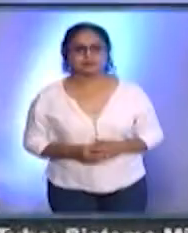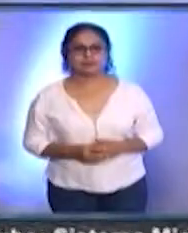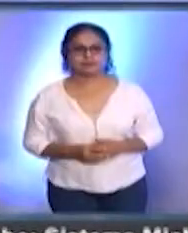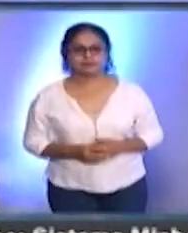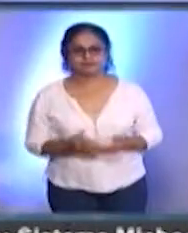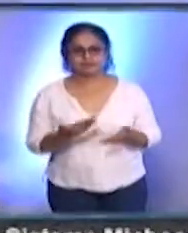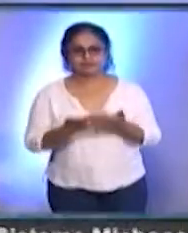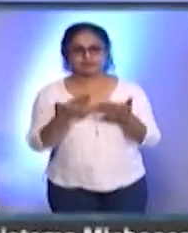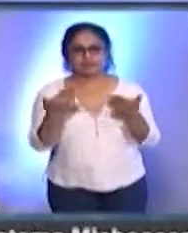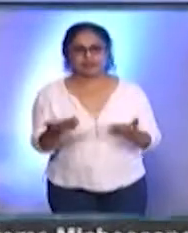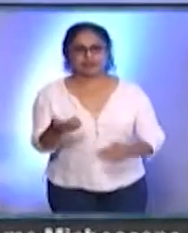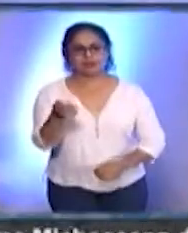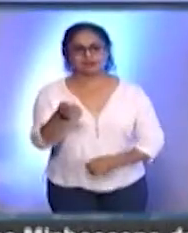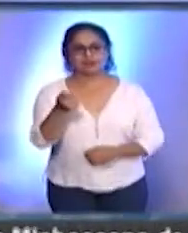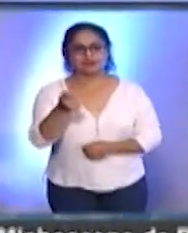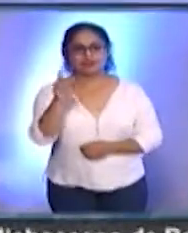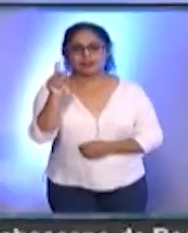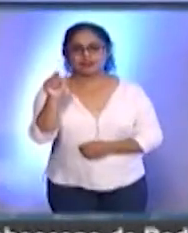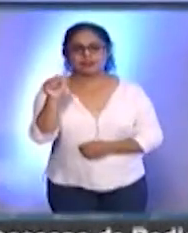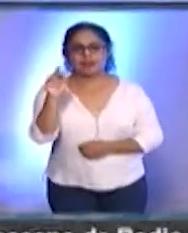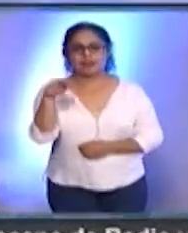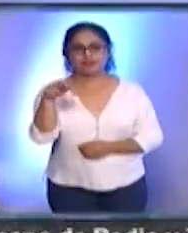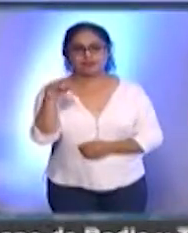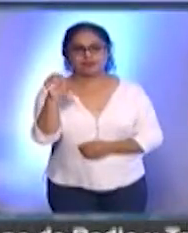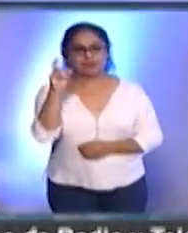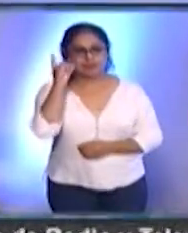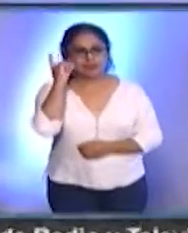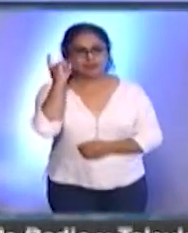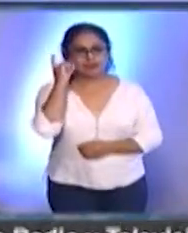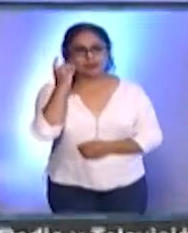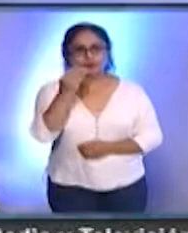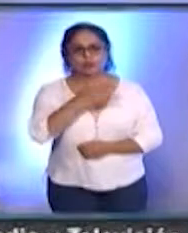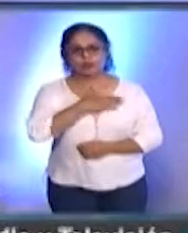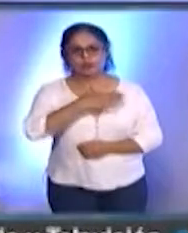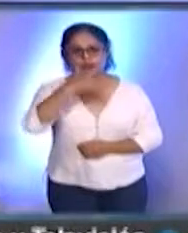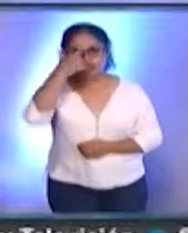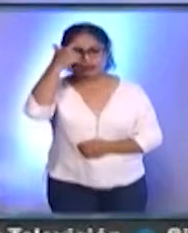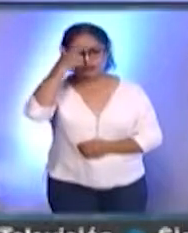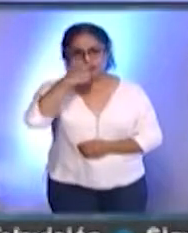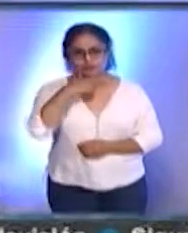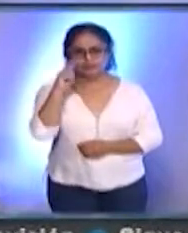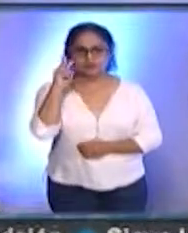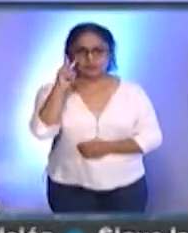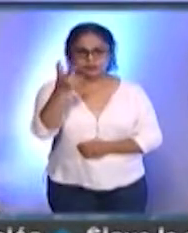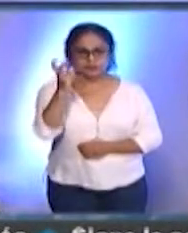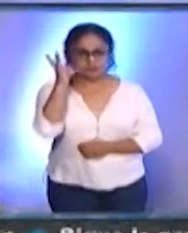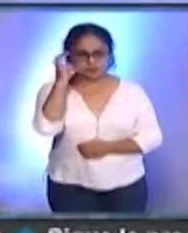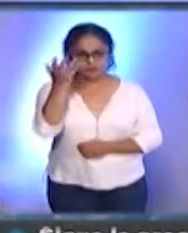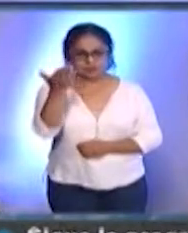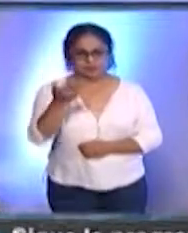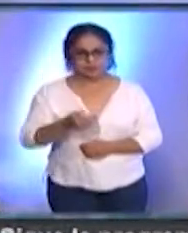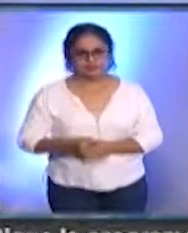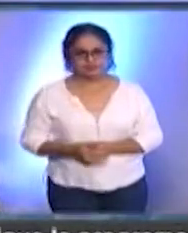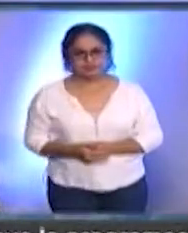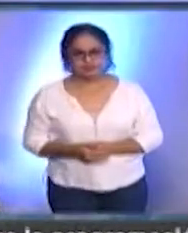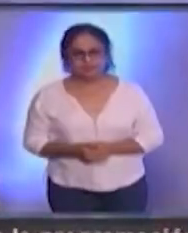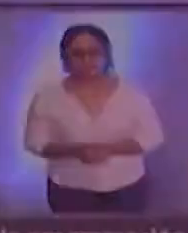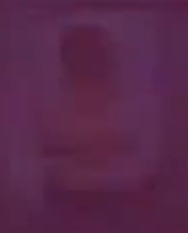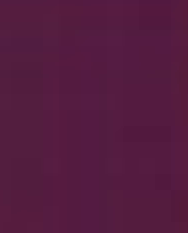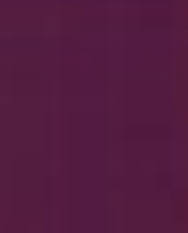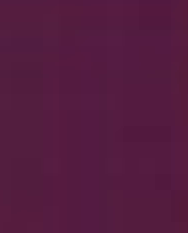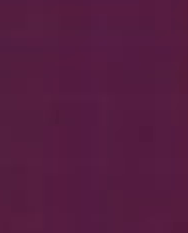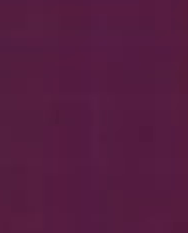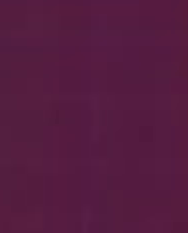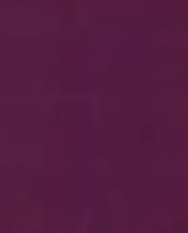Es momento de saludar a Dafne Gutiérrez con la información de la cultura. Muy buena noche, Daf, te vemos y también te escuchamos.